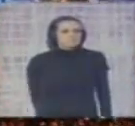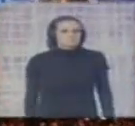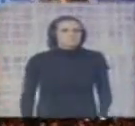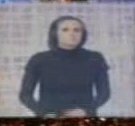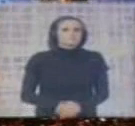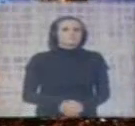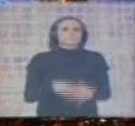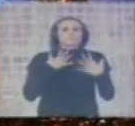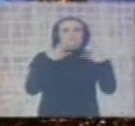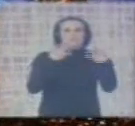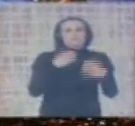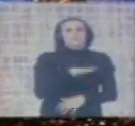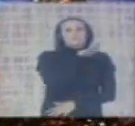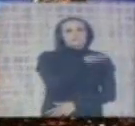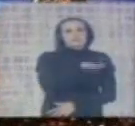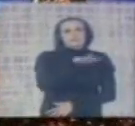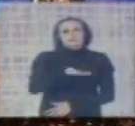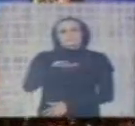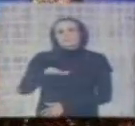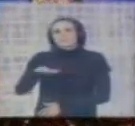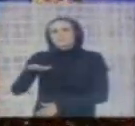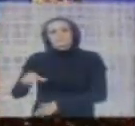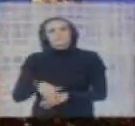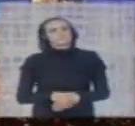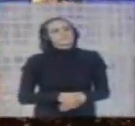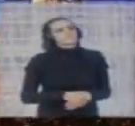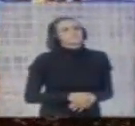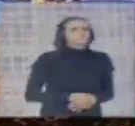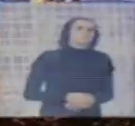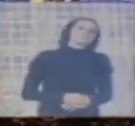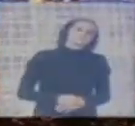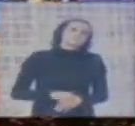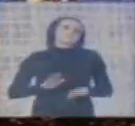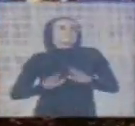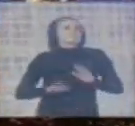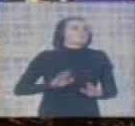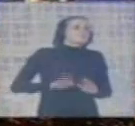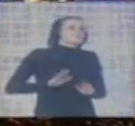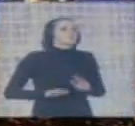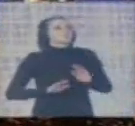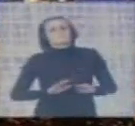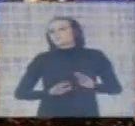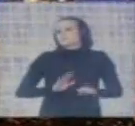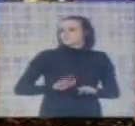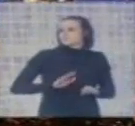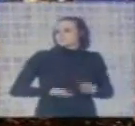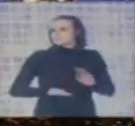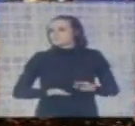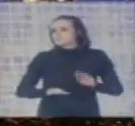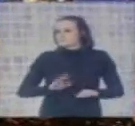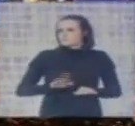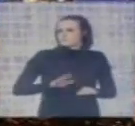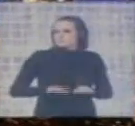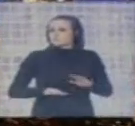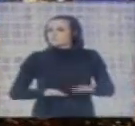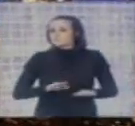final, rechazaron esa plaza por desconocer en gran medida la base de este concurso. Los chamaquitos que además le han cantado